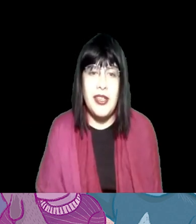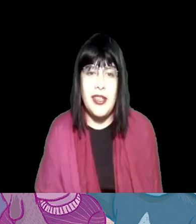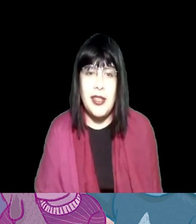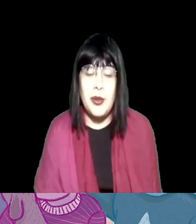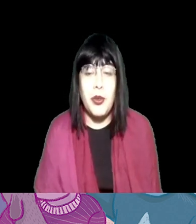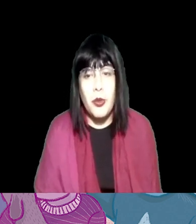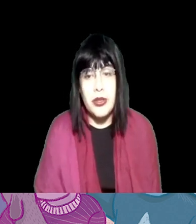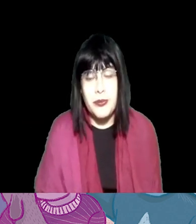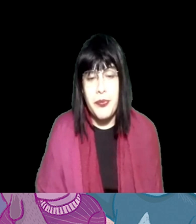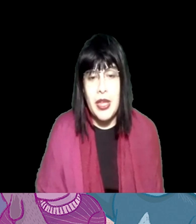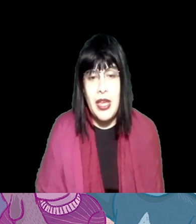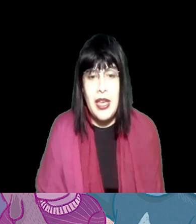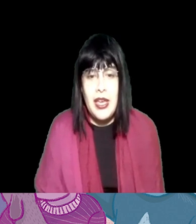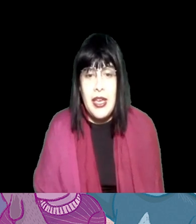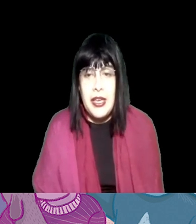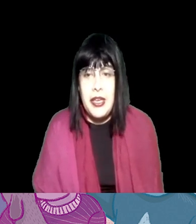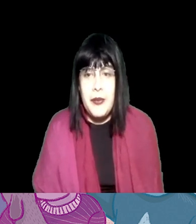finalmente este grupo de encuentro.